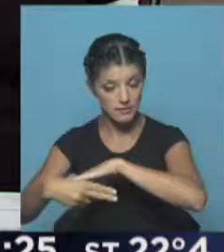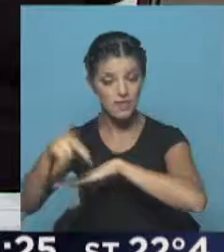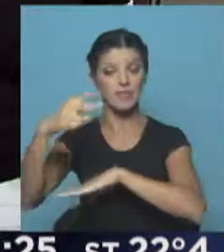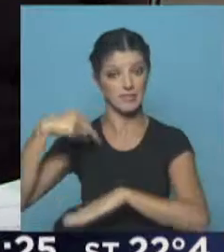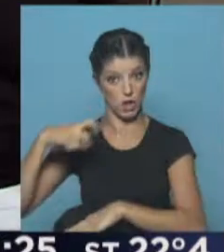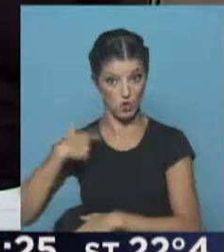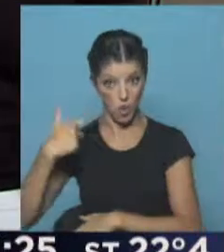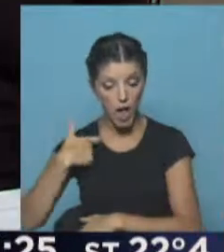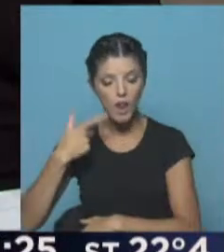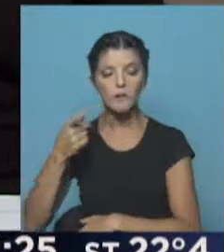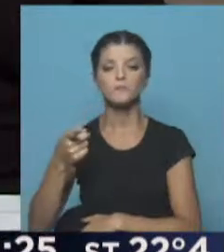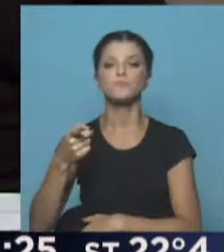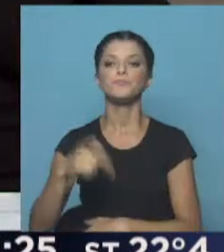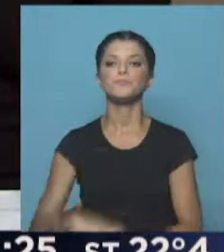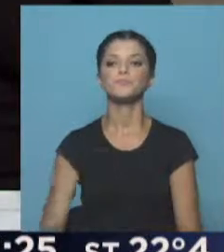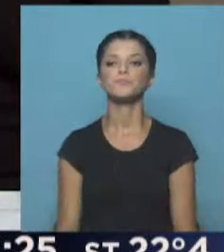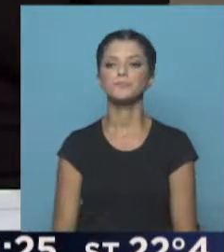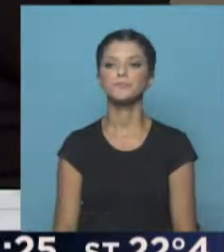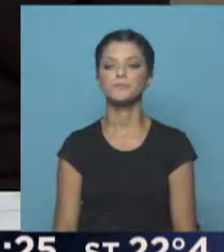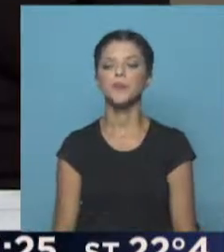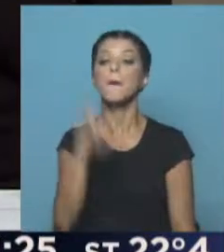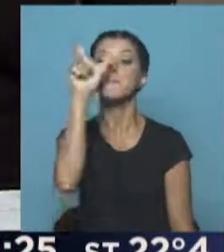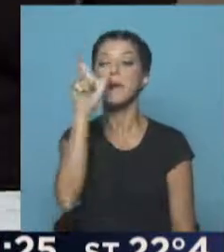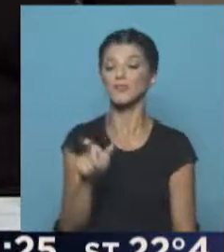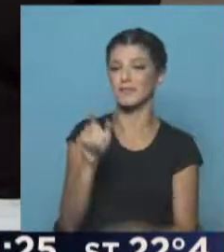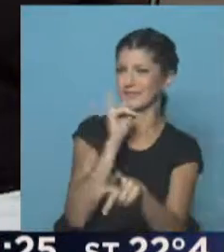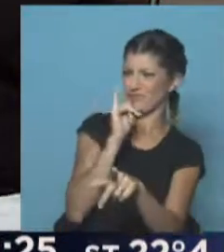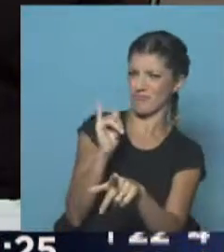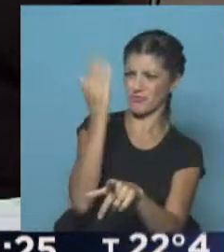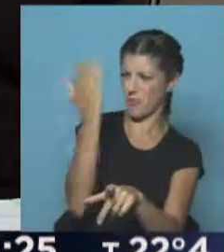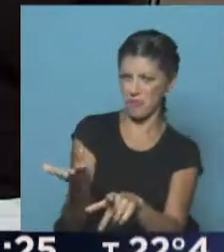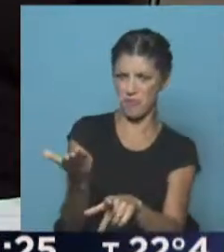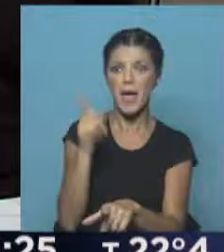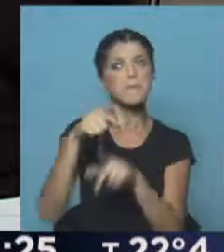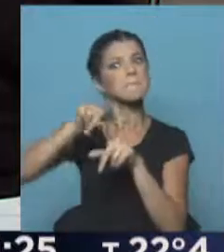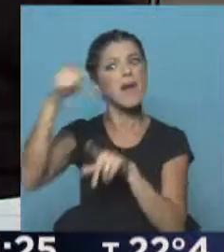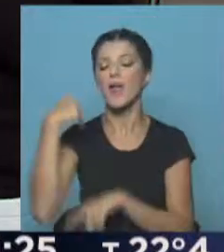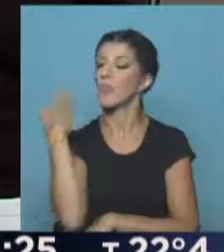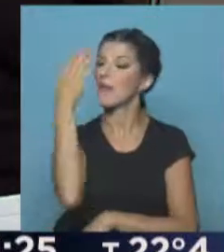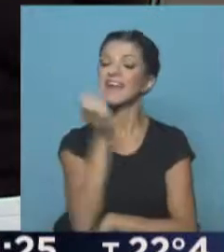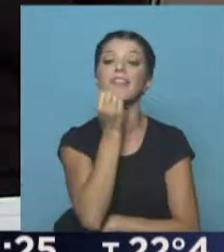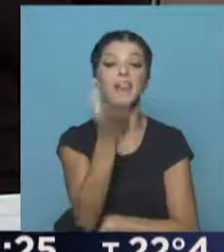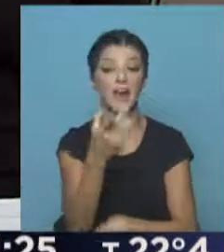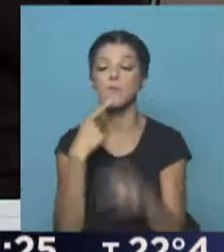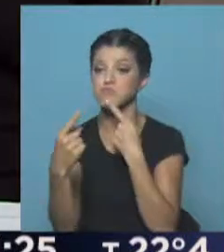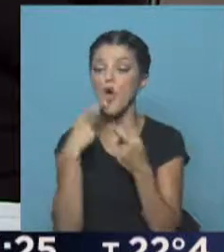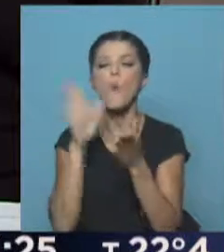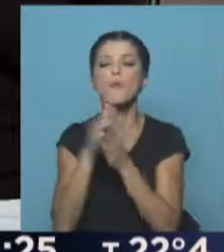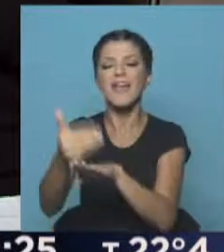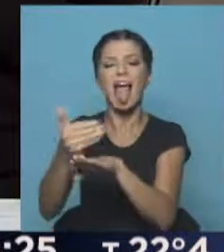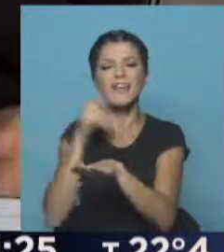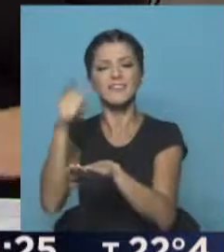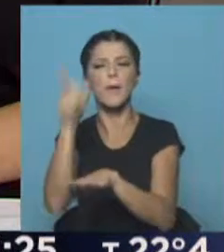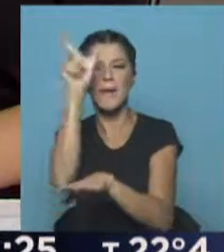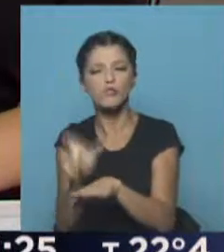de peones de taxis, está o fue denunciado y está citado mañana a declaración indagatoria a raíz de